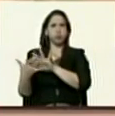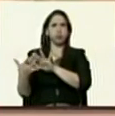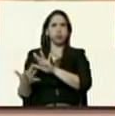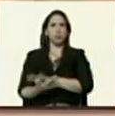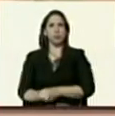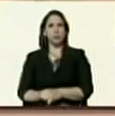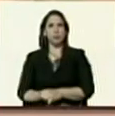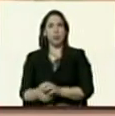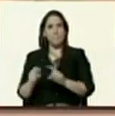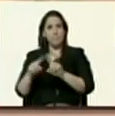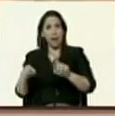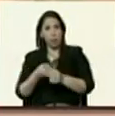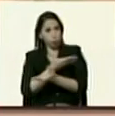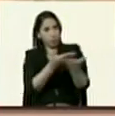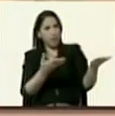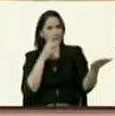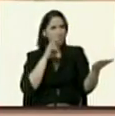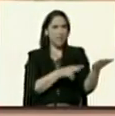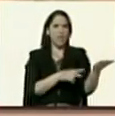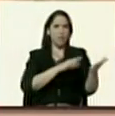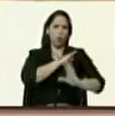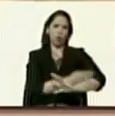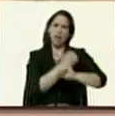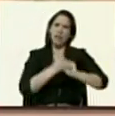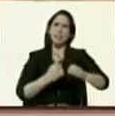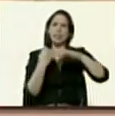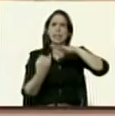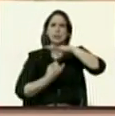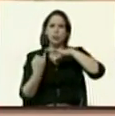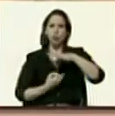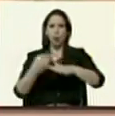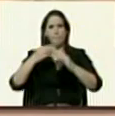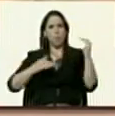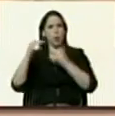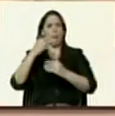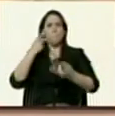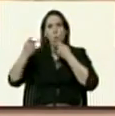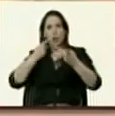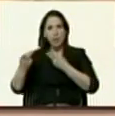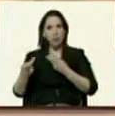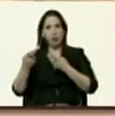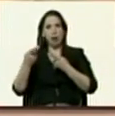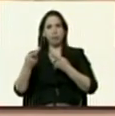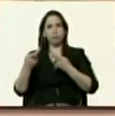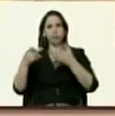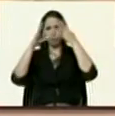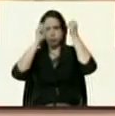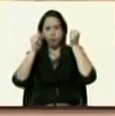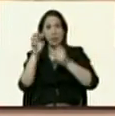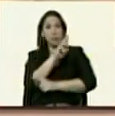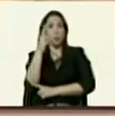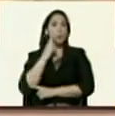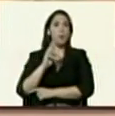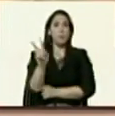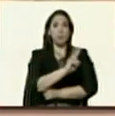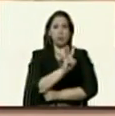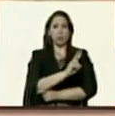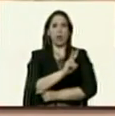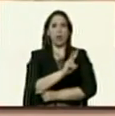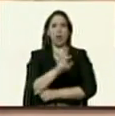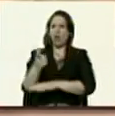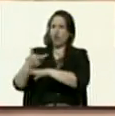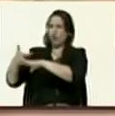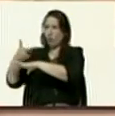Para que ustedes vean la fortaleza institucional, moral, política, diplomática de la República Bolivariana de Venezuela y del